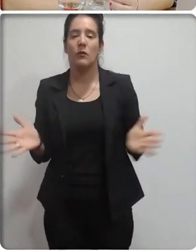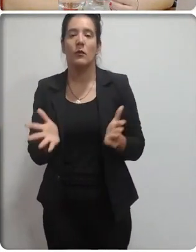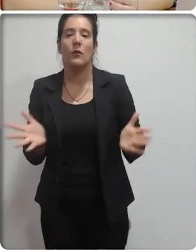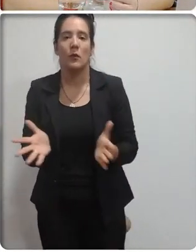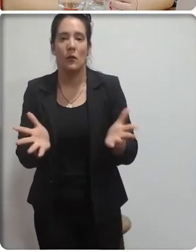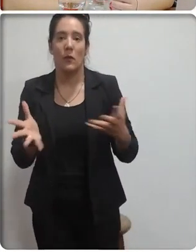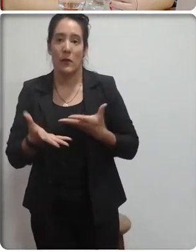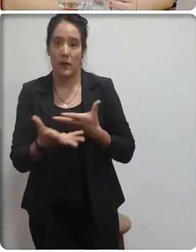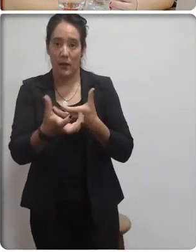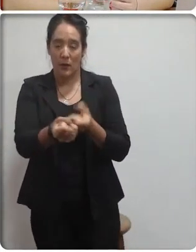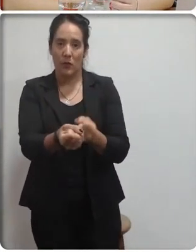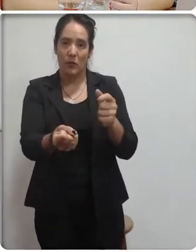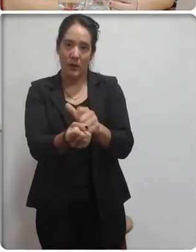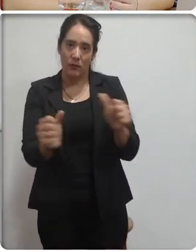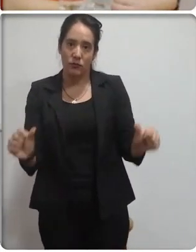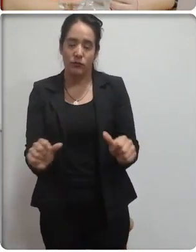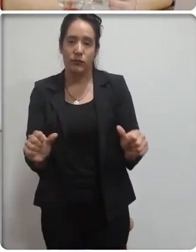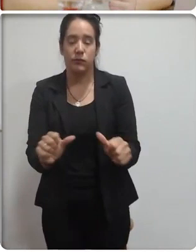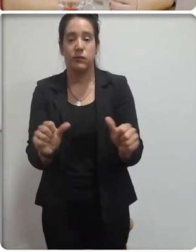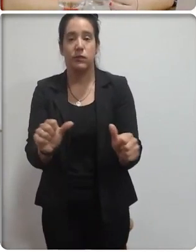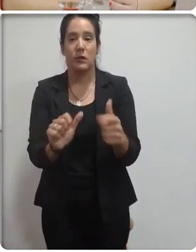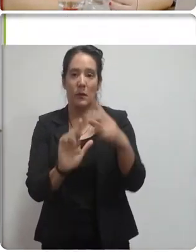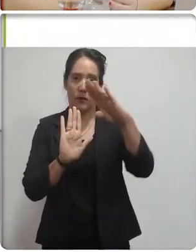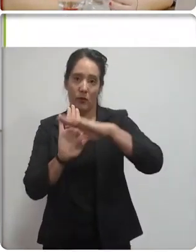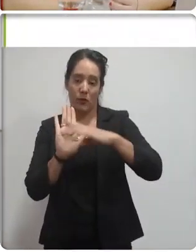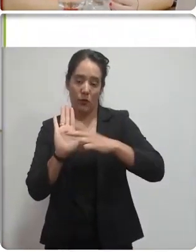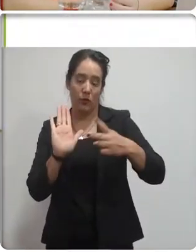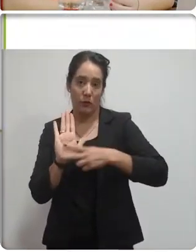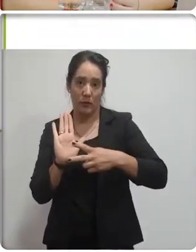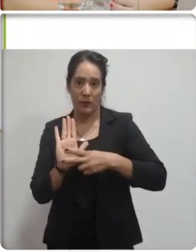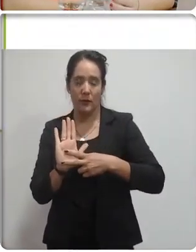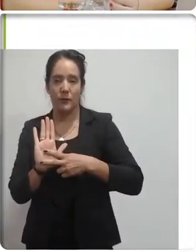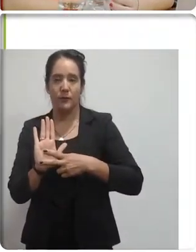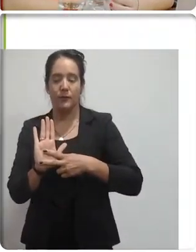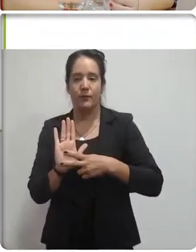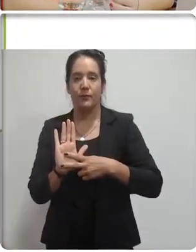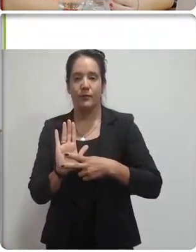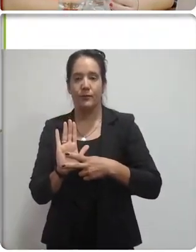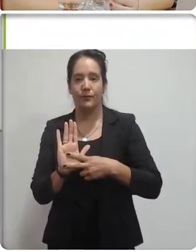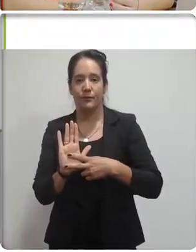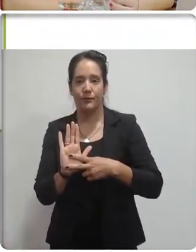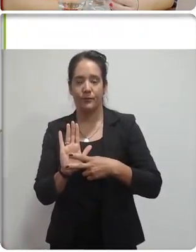apoyo para la formulación de un marco normativo,